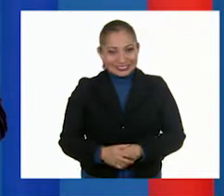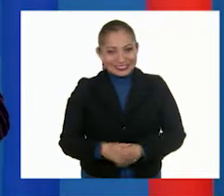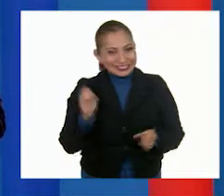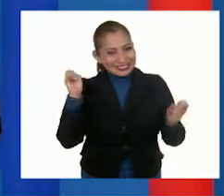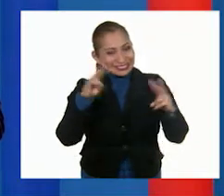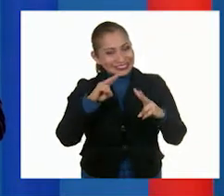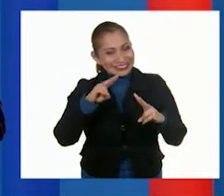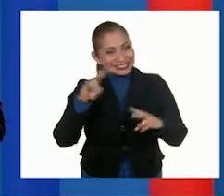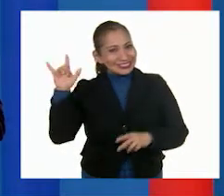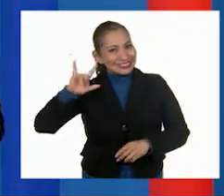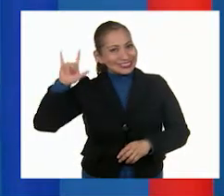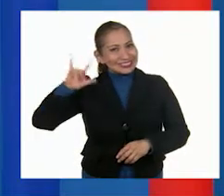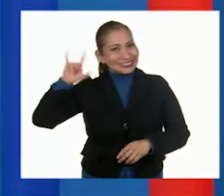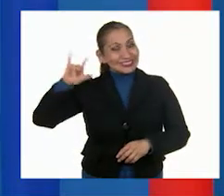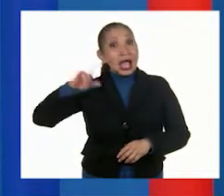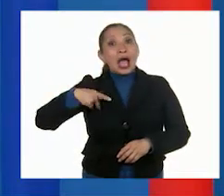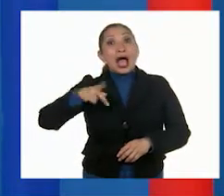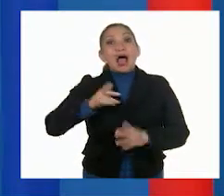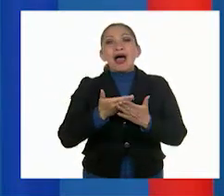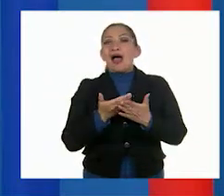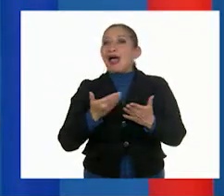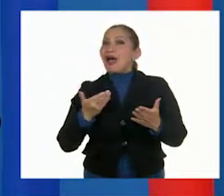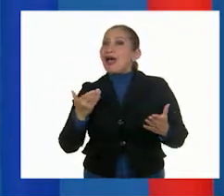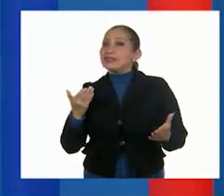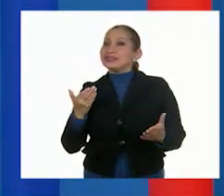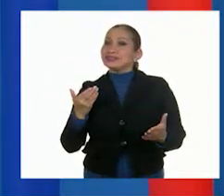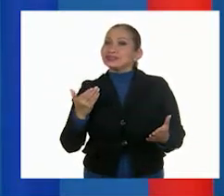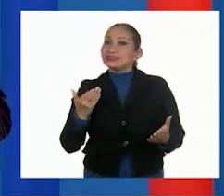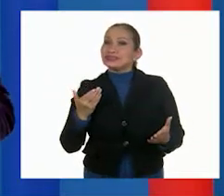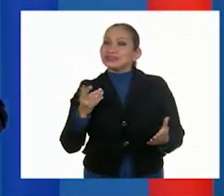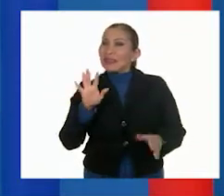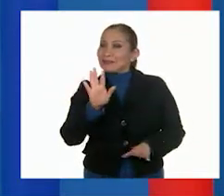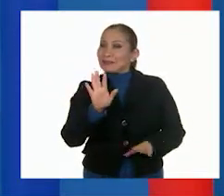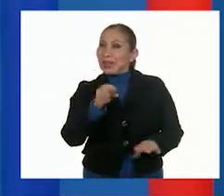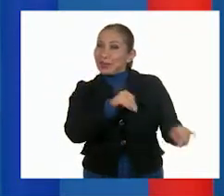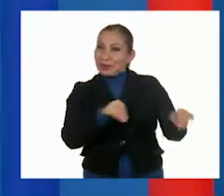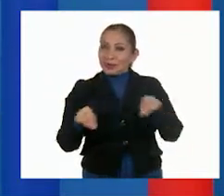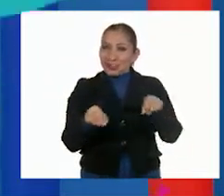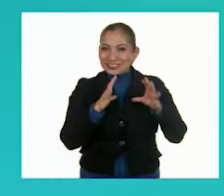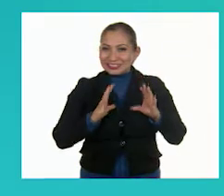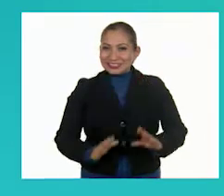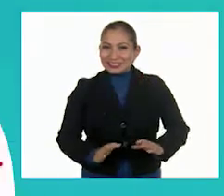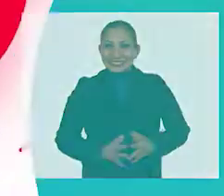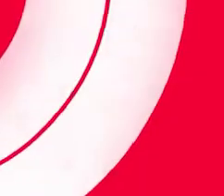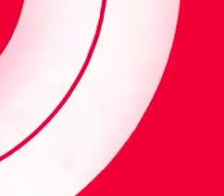Nos vemos hasta la próxima, pero antes a movernos un poco.